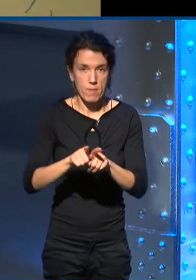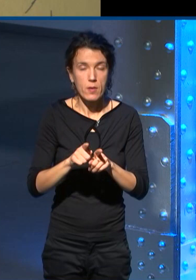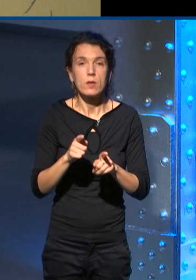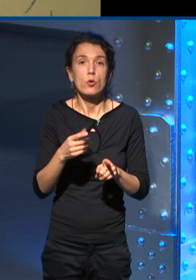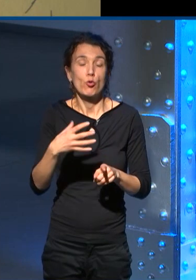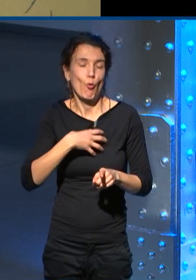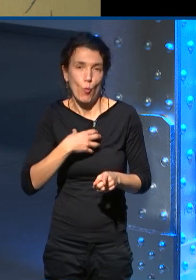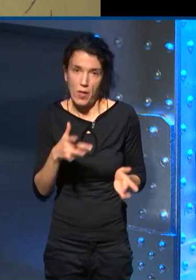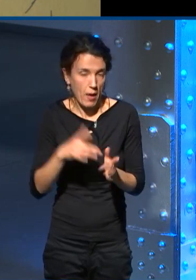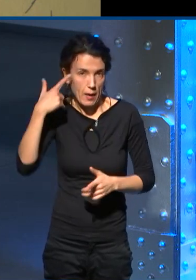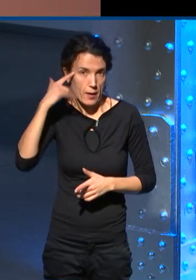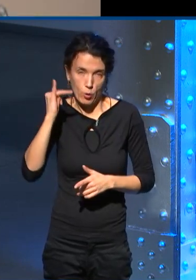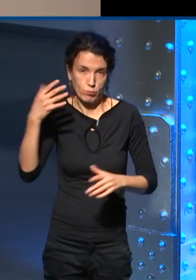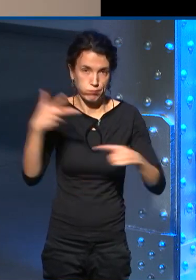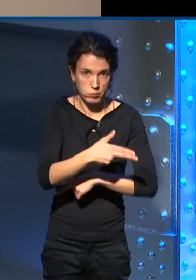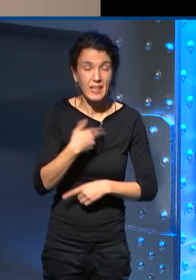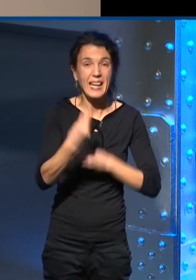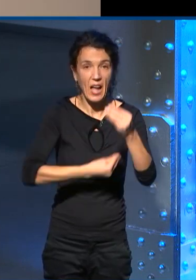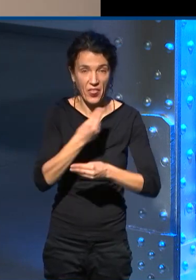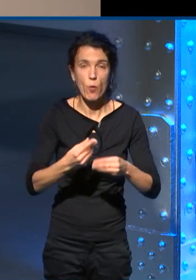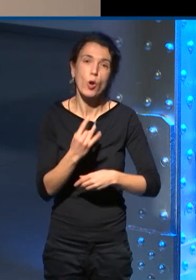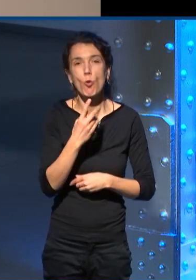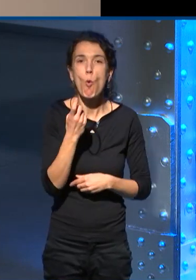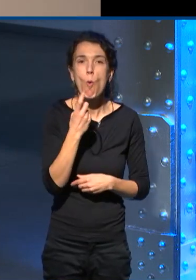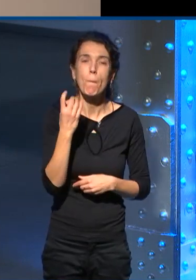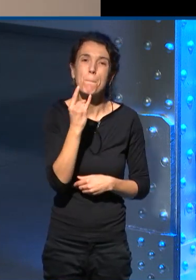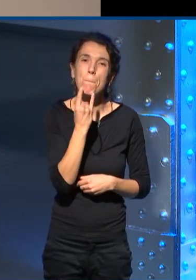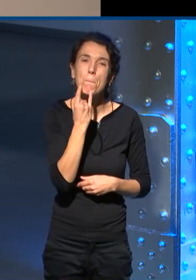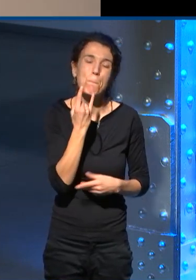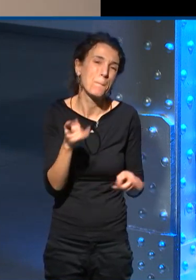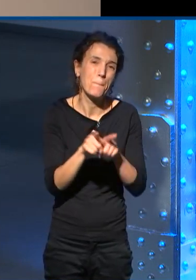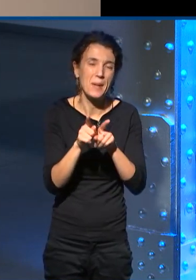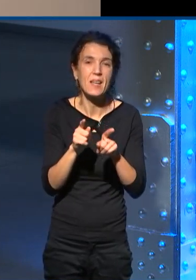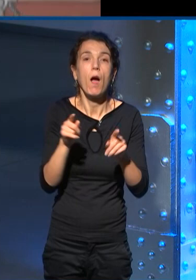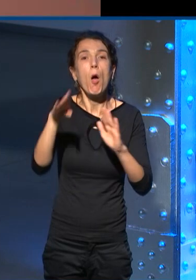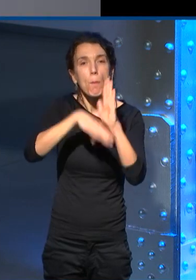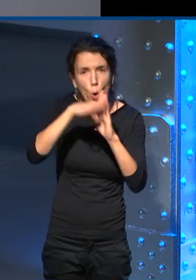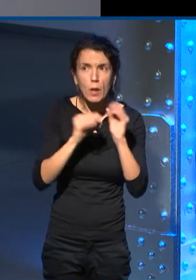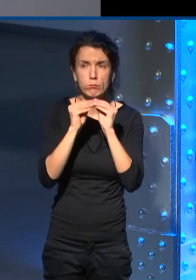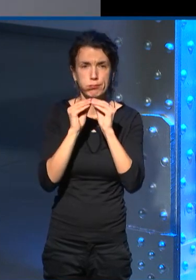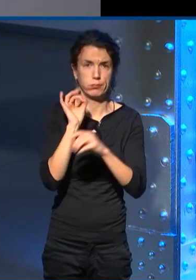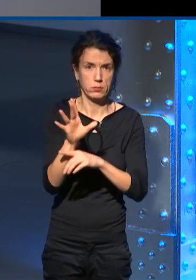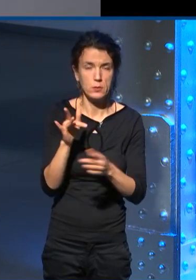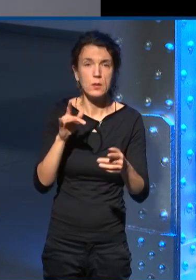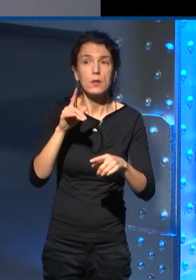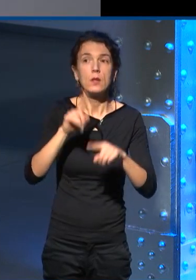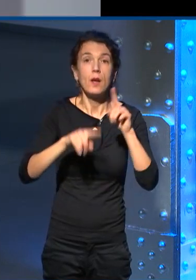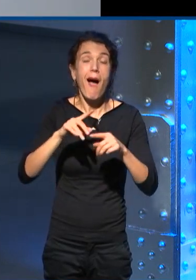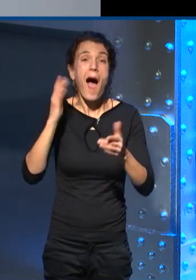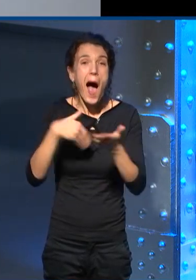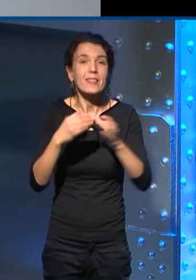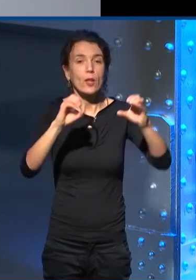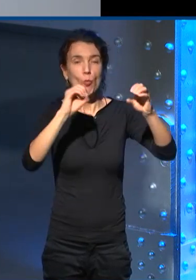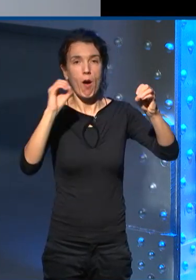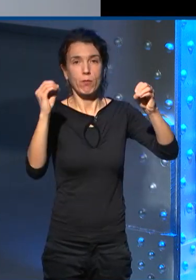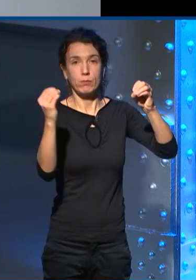decir, no te puedes permitir ese riesgo. Lo que se hace es mandar una pila de comandos que lo programan durante el tiempo que dura esa